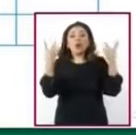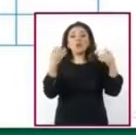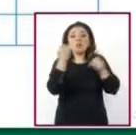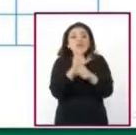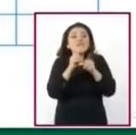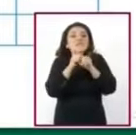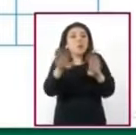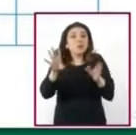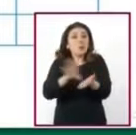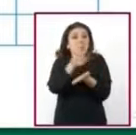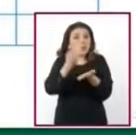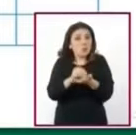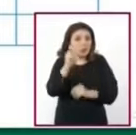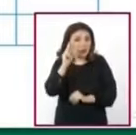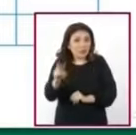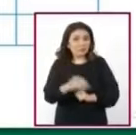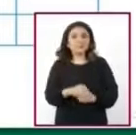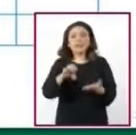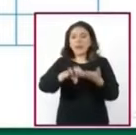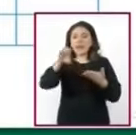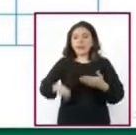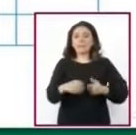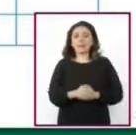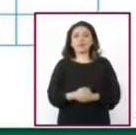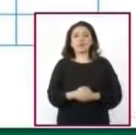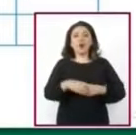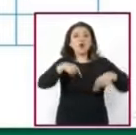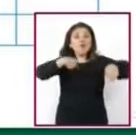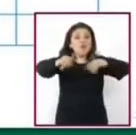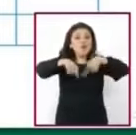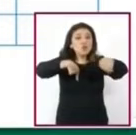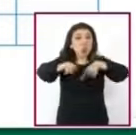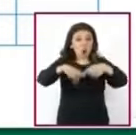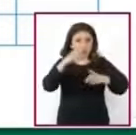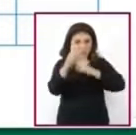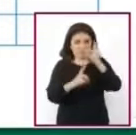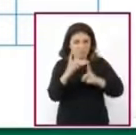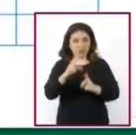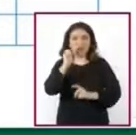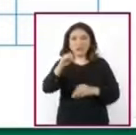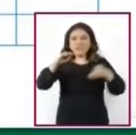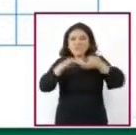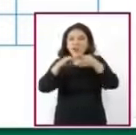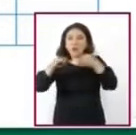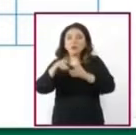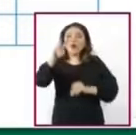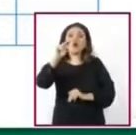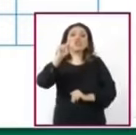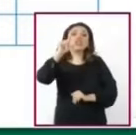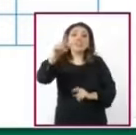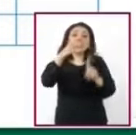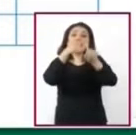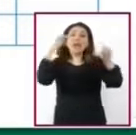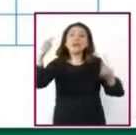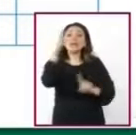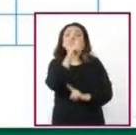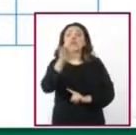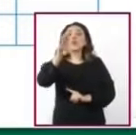de datos. Por ejemplo, la frecuencia relativa del fútbol es 87